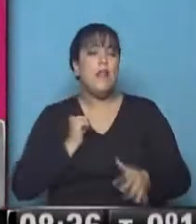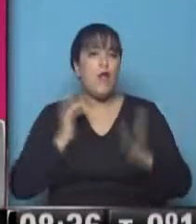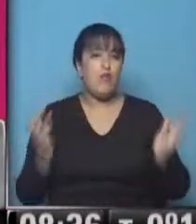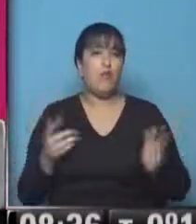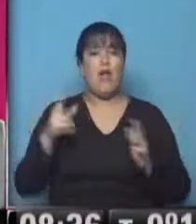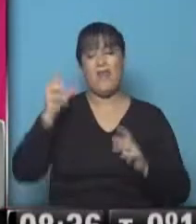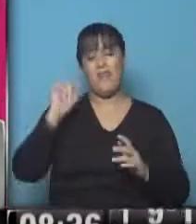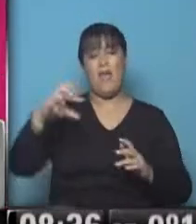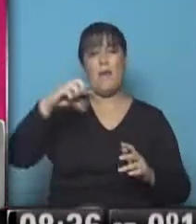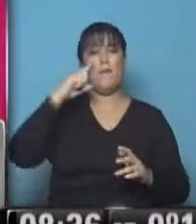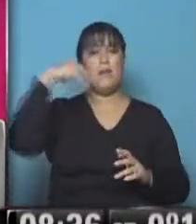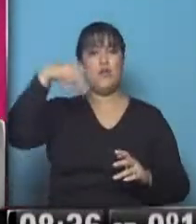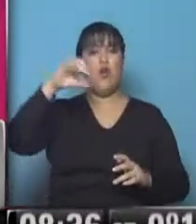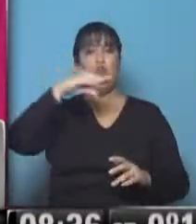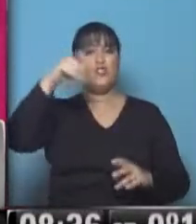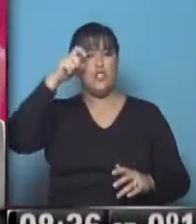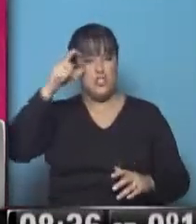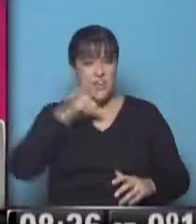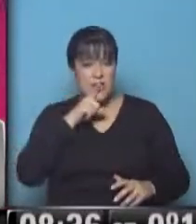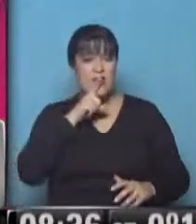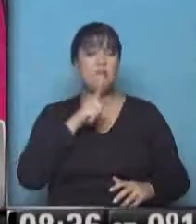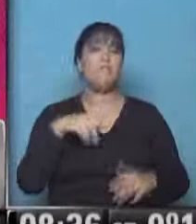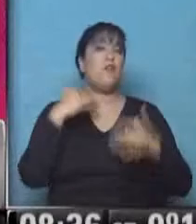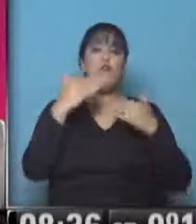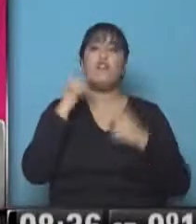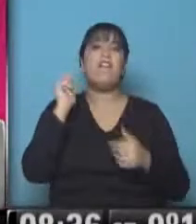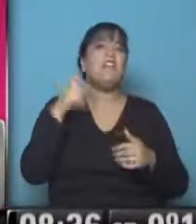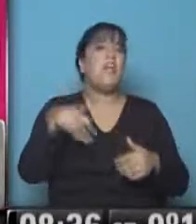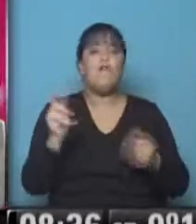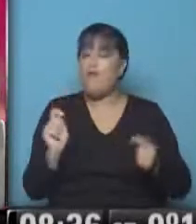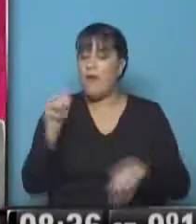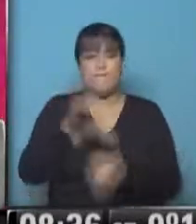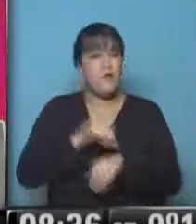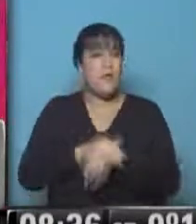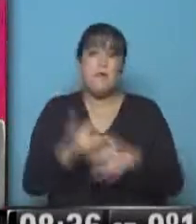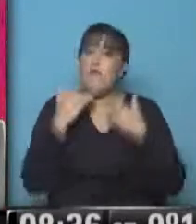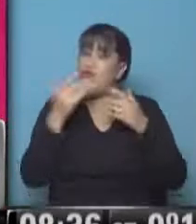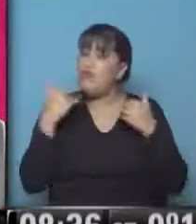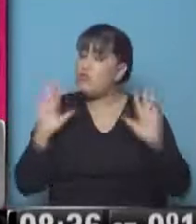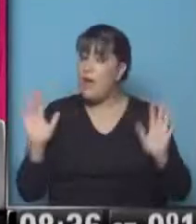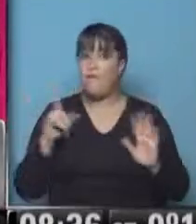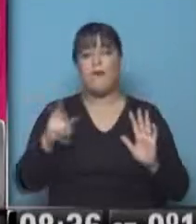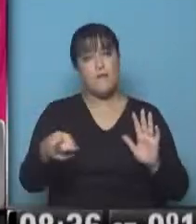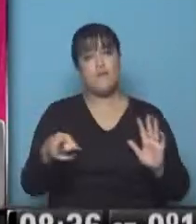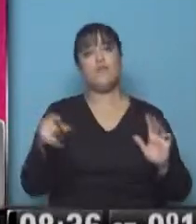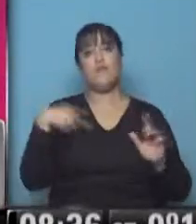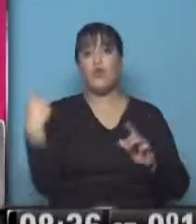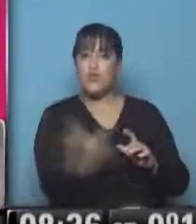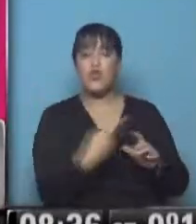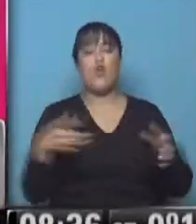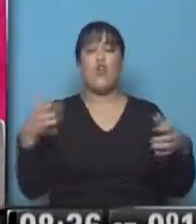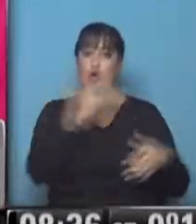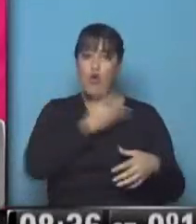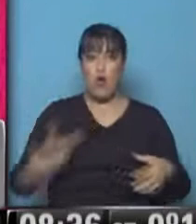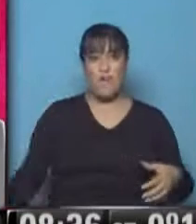de pinochet por el golpe 1973 pero no se sabe quiénes fueron frente a esto se muestra unido el gobierno y la oposición